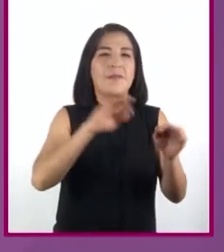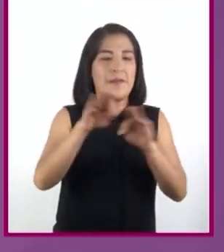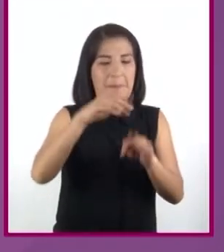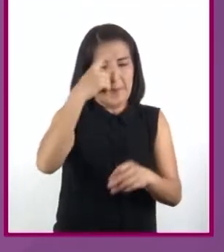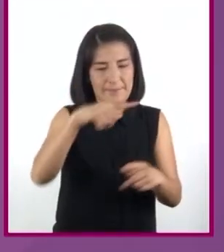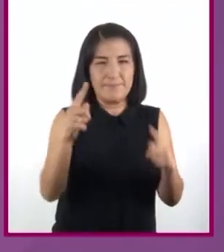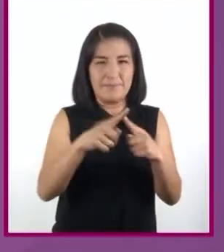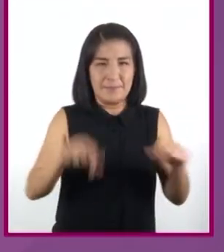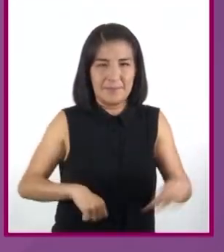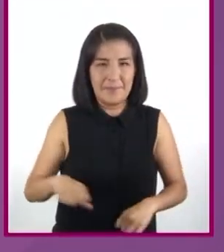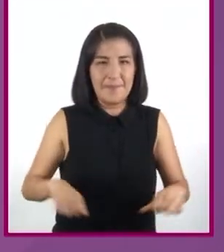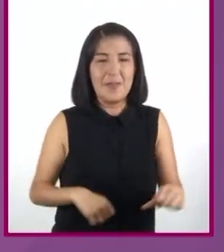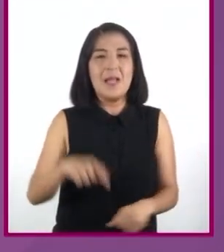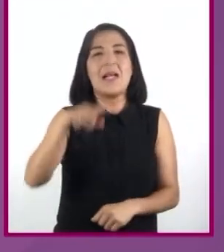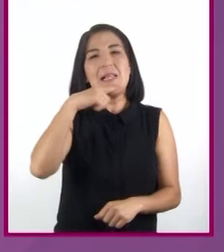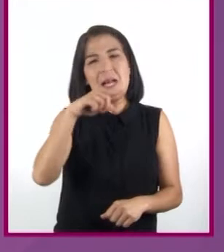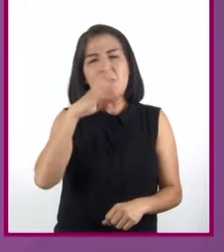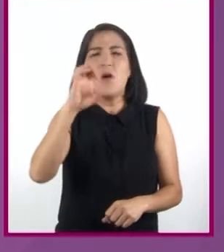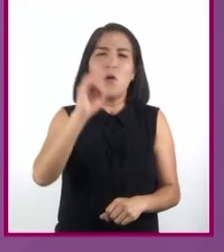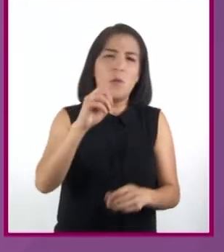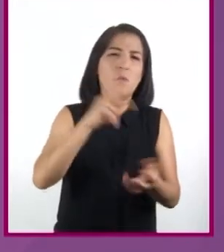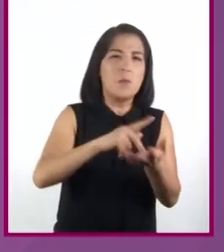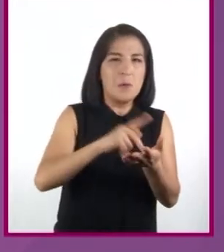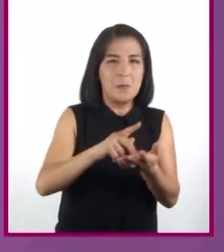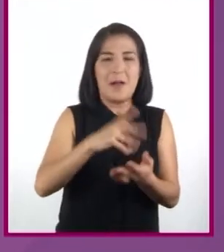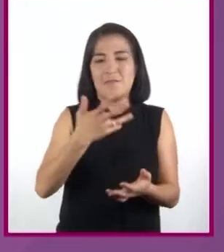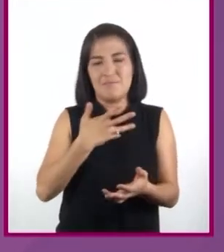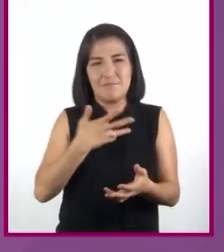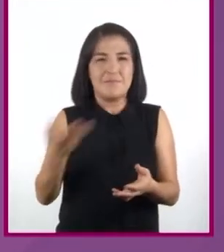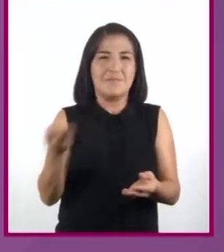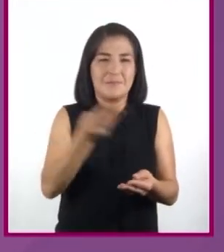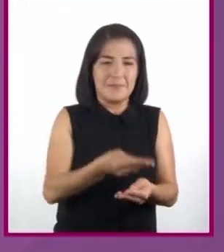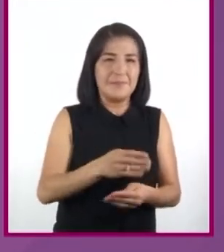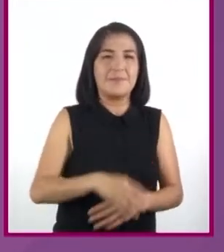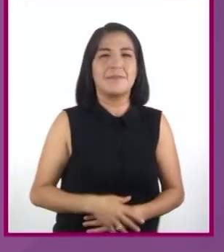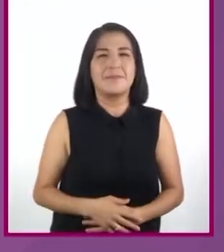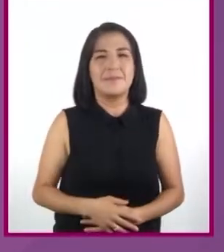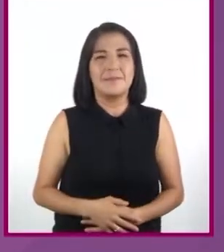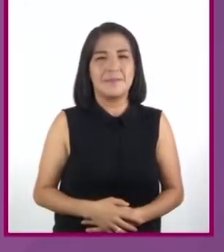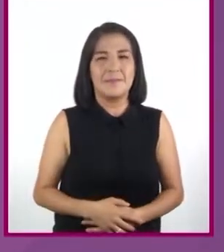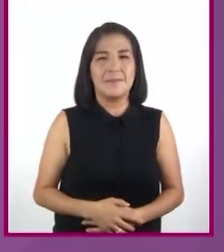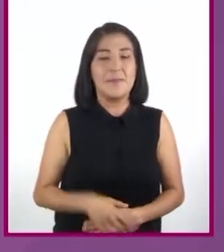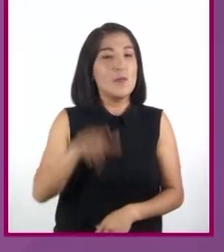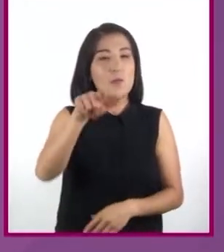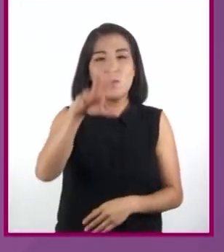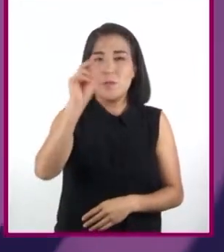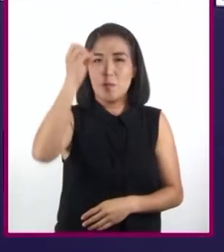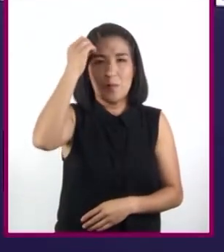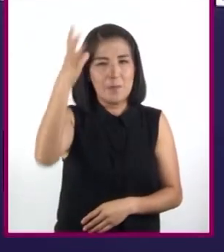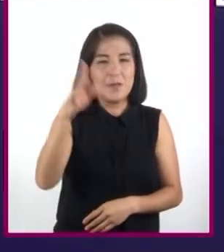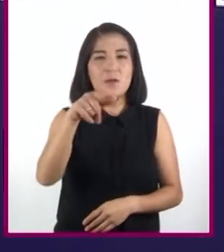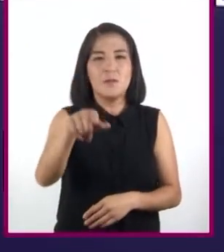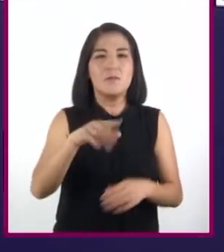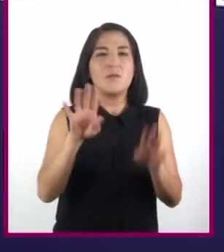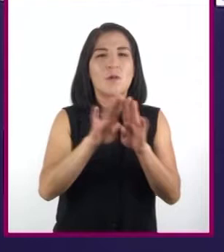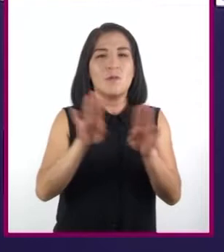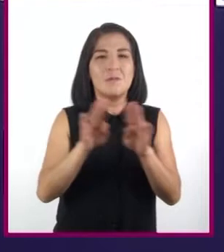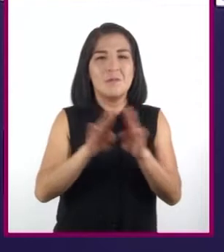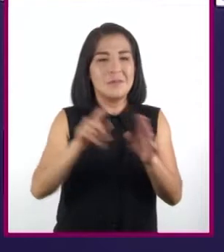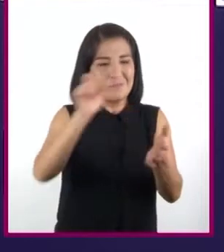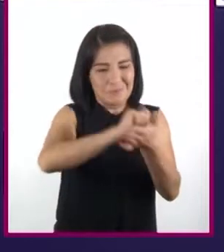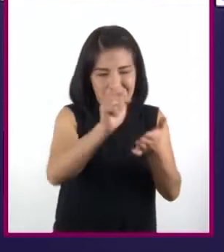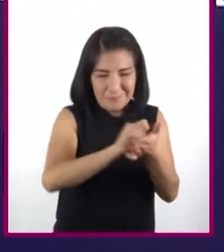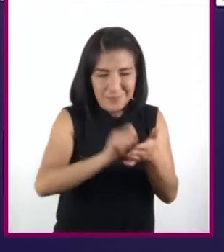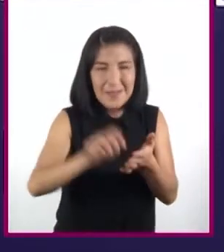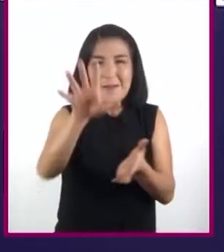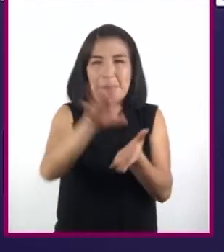actividades. Un lápiz o bolígrafo que tengas a la mano. No olvides llevar un registro de las inquietudes